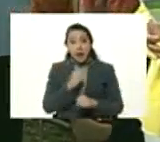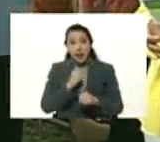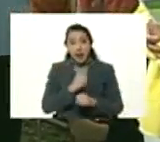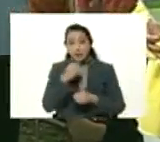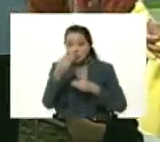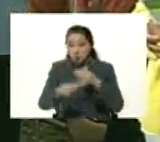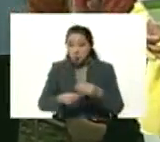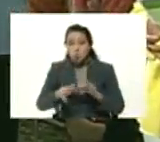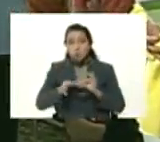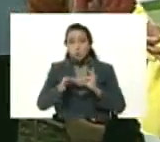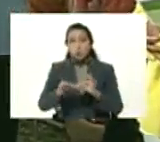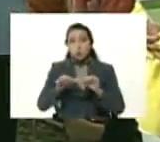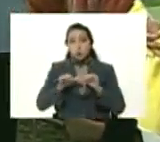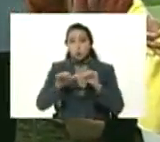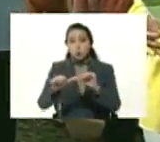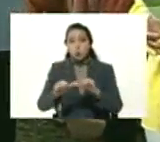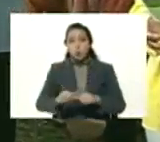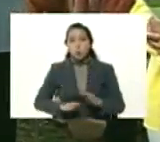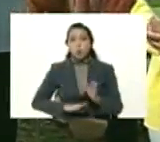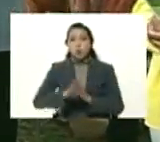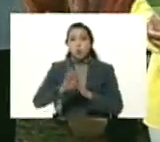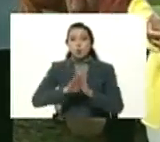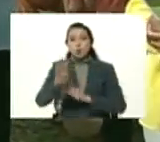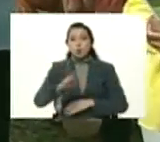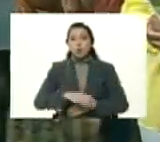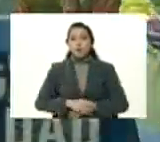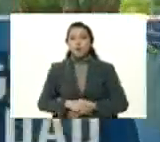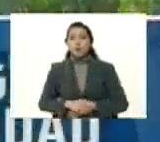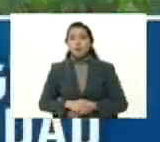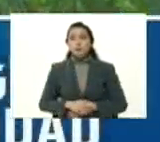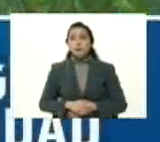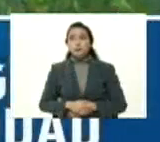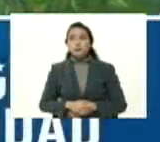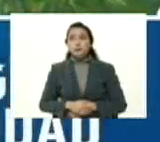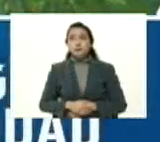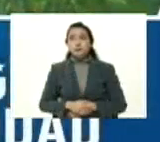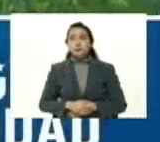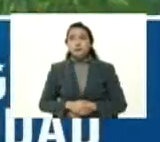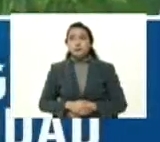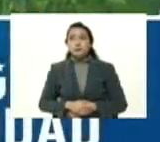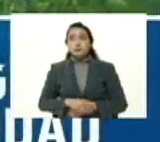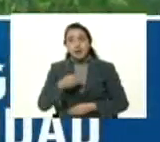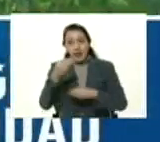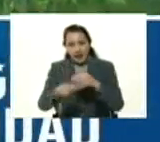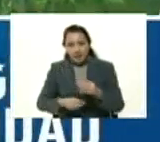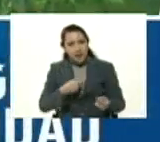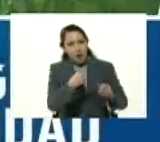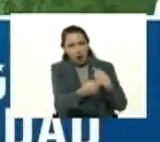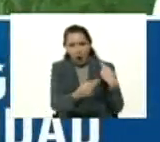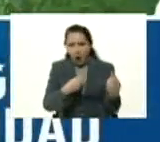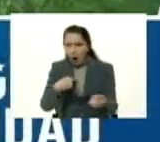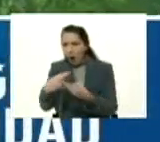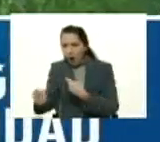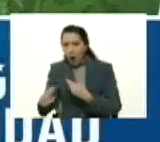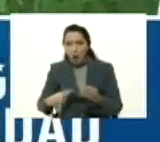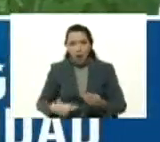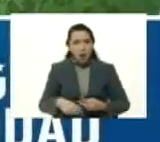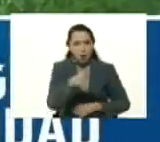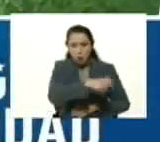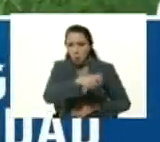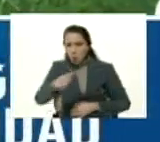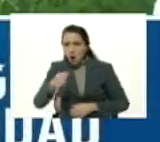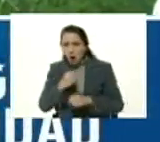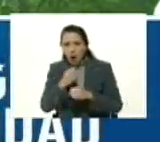producción y haya un círculo virtuoso en la relación entre el productor primario,